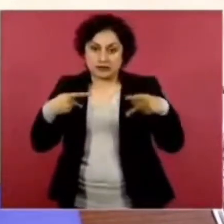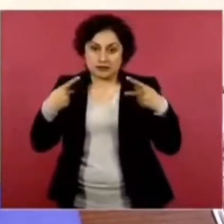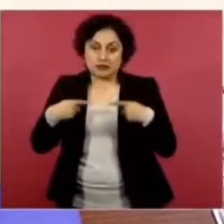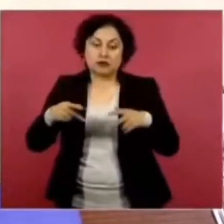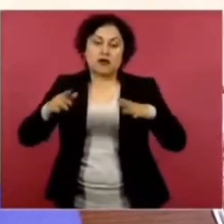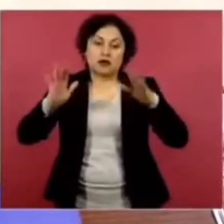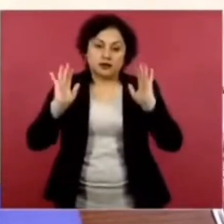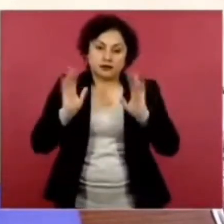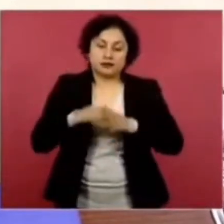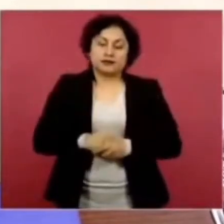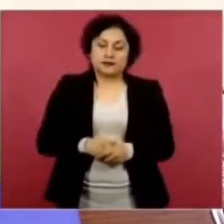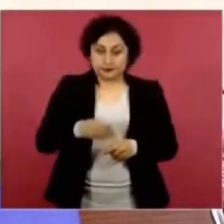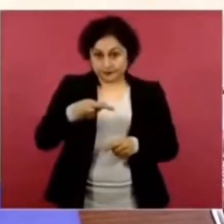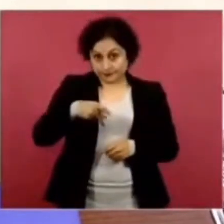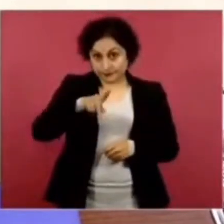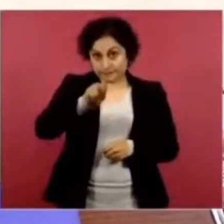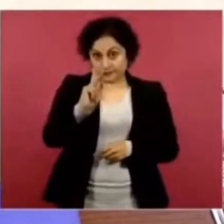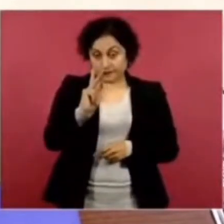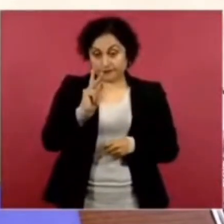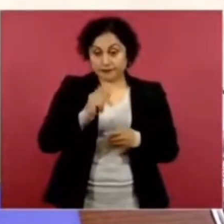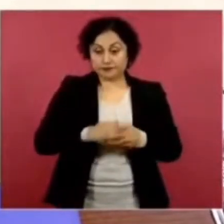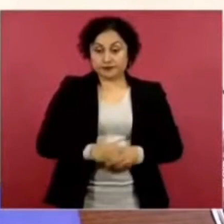también nada